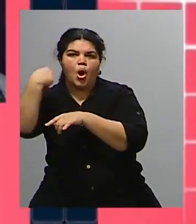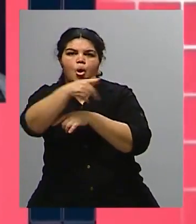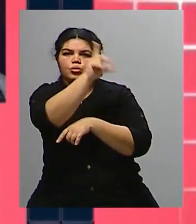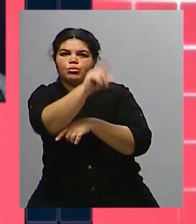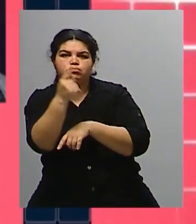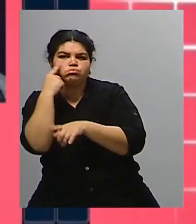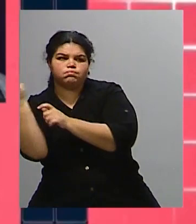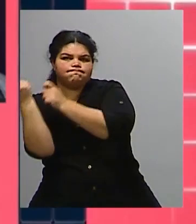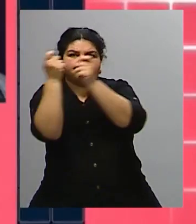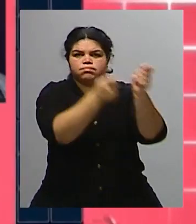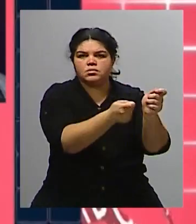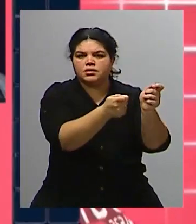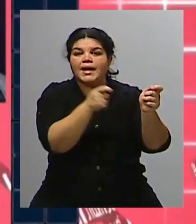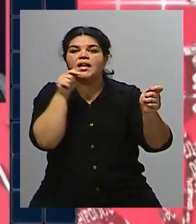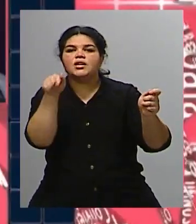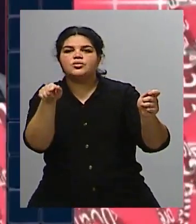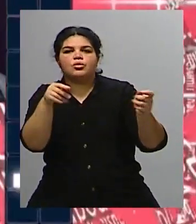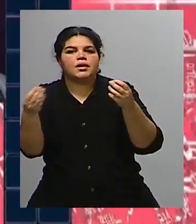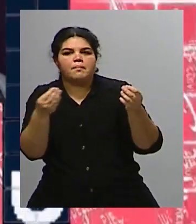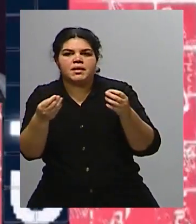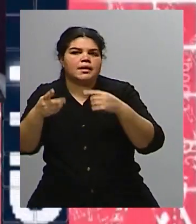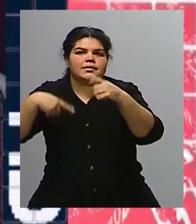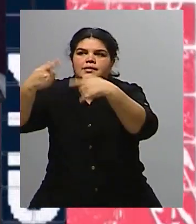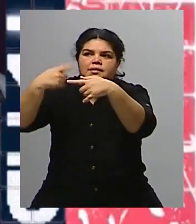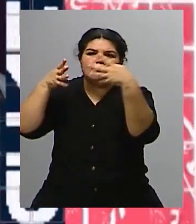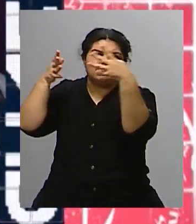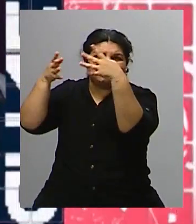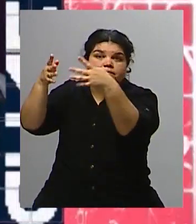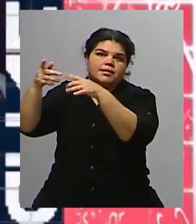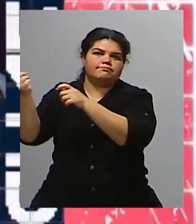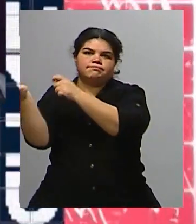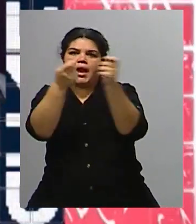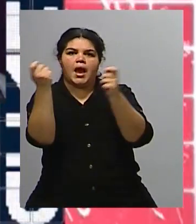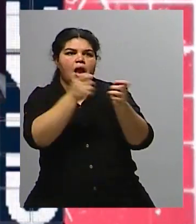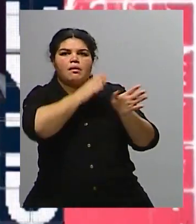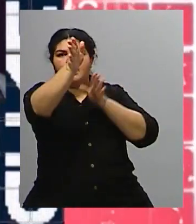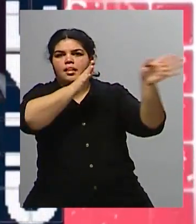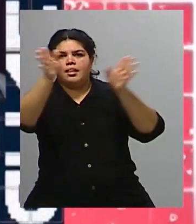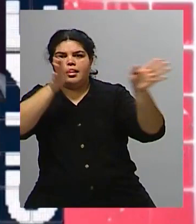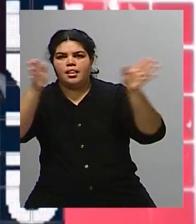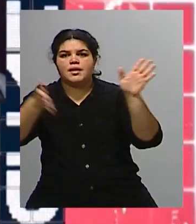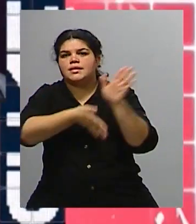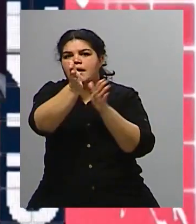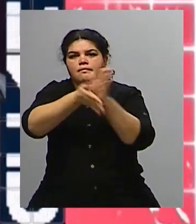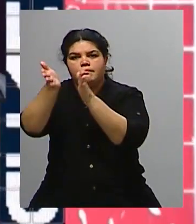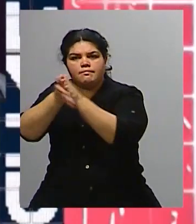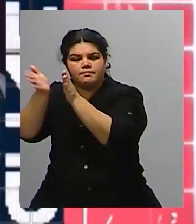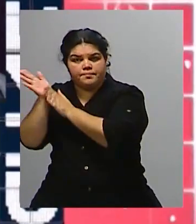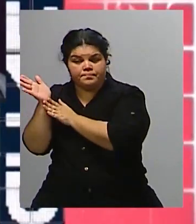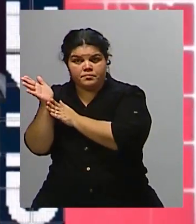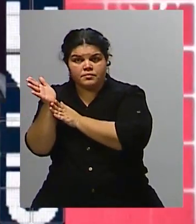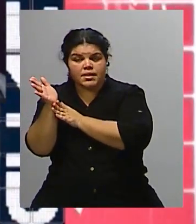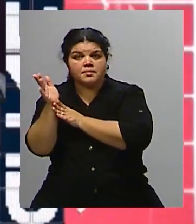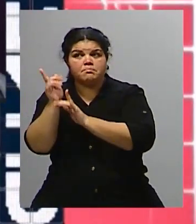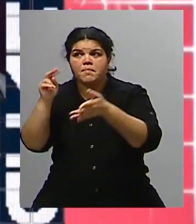de llegar a otro país es una constante, pero sucede algo tan llamativo como un conflicto y es ahí donde lo